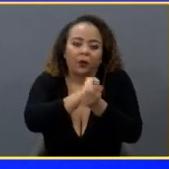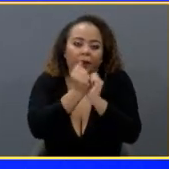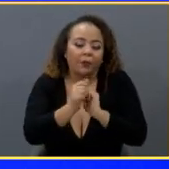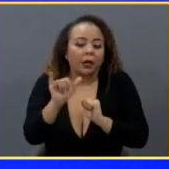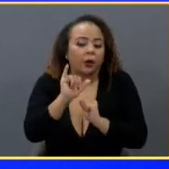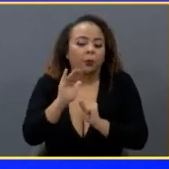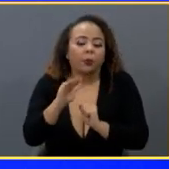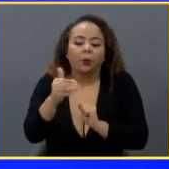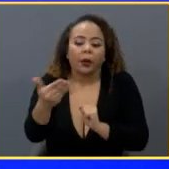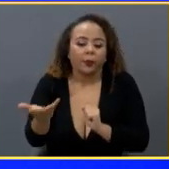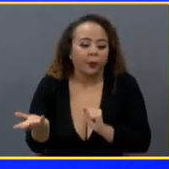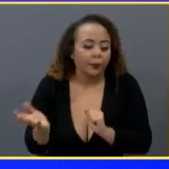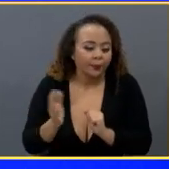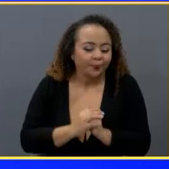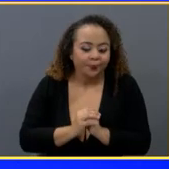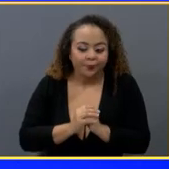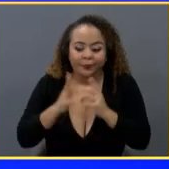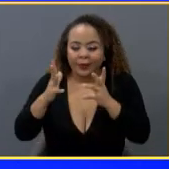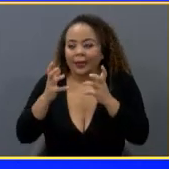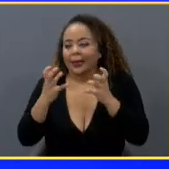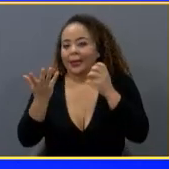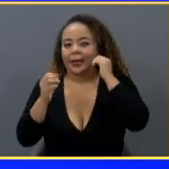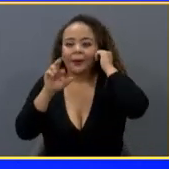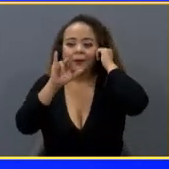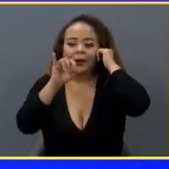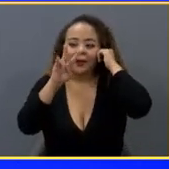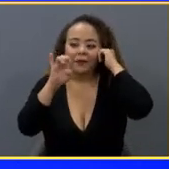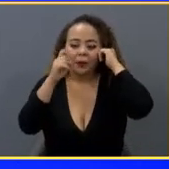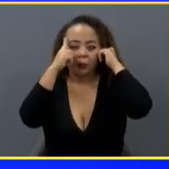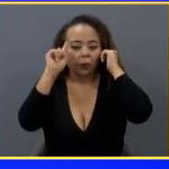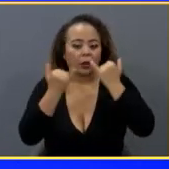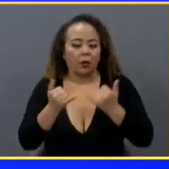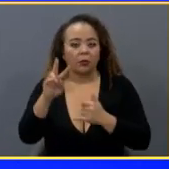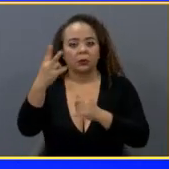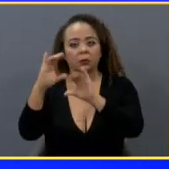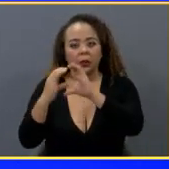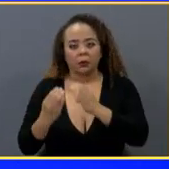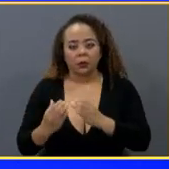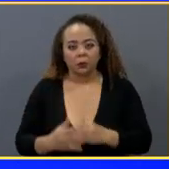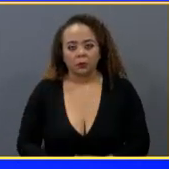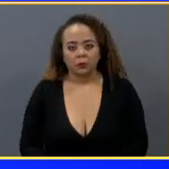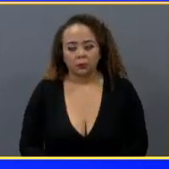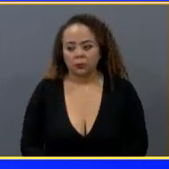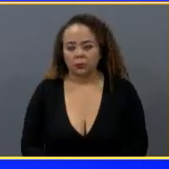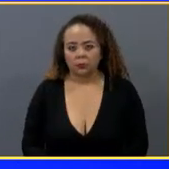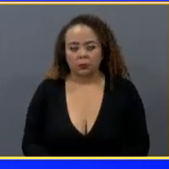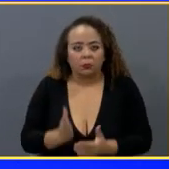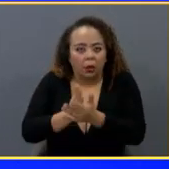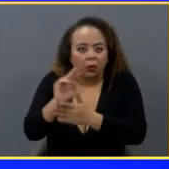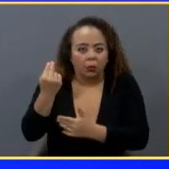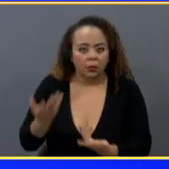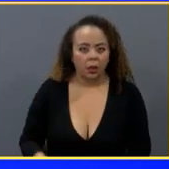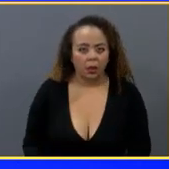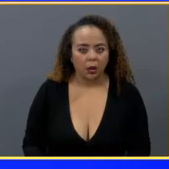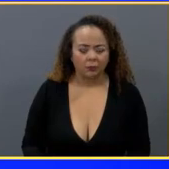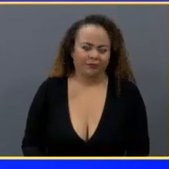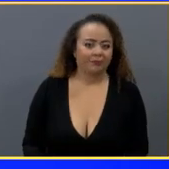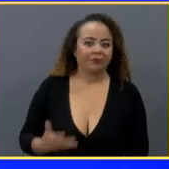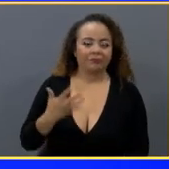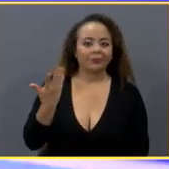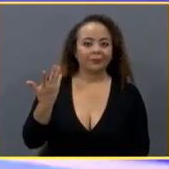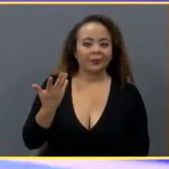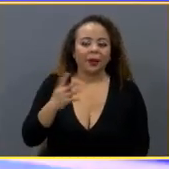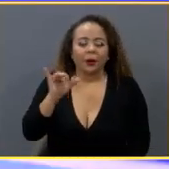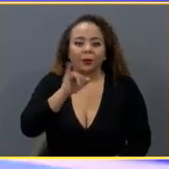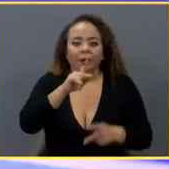cuando pretendieses que River, por estar en segunda división, dejase de ser noticioso. Sí, es como que, qué sé